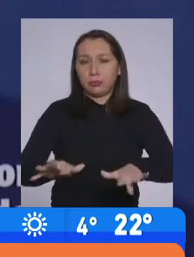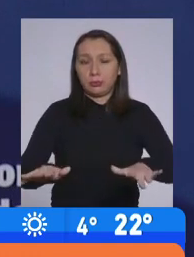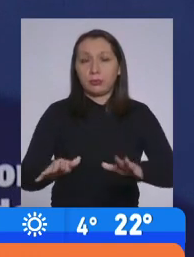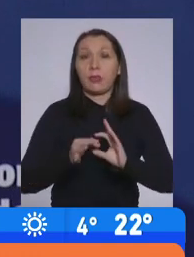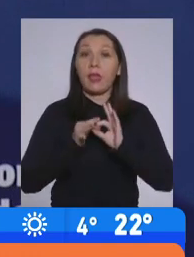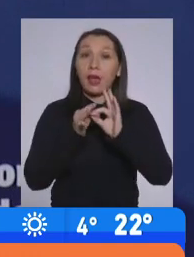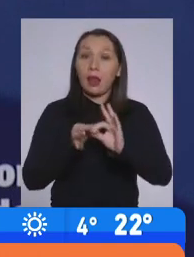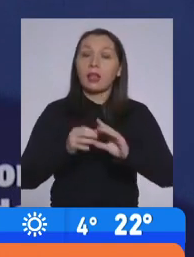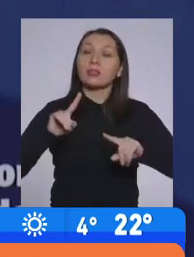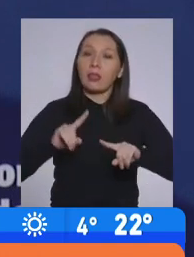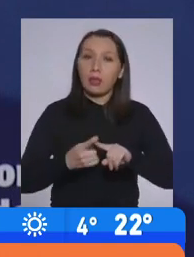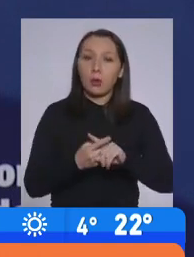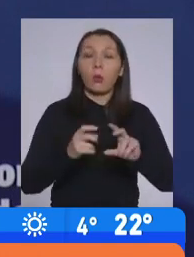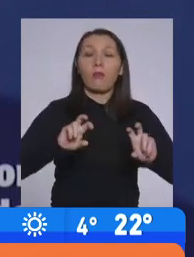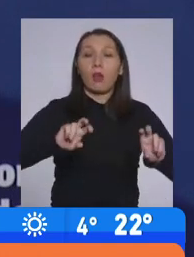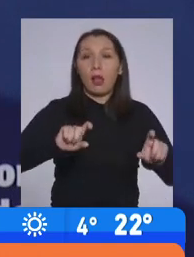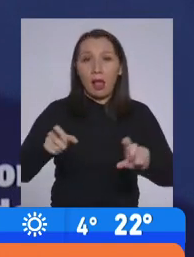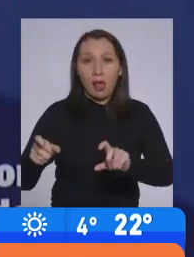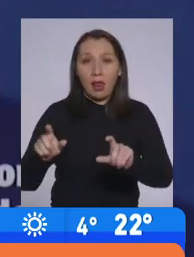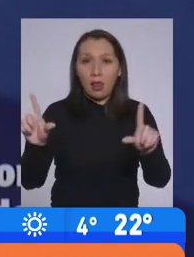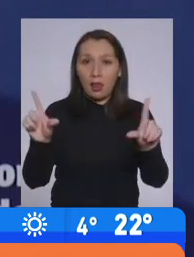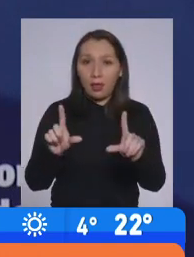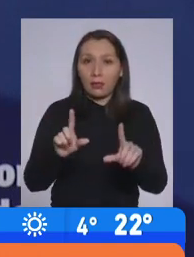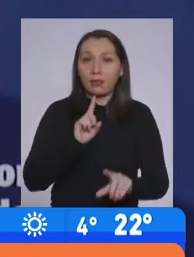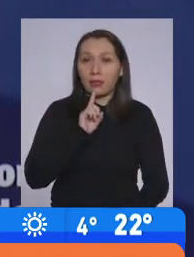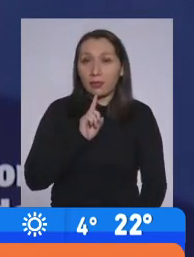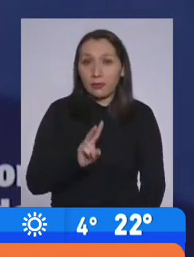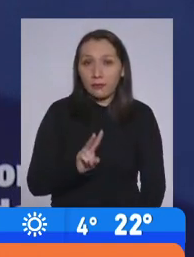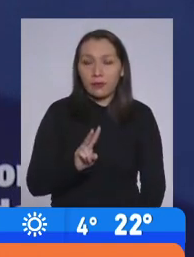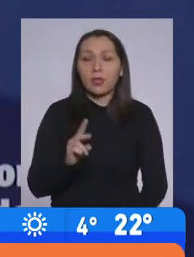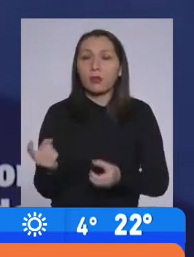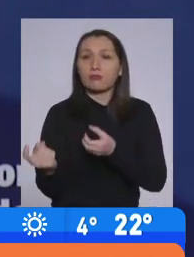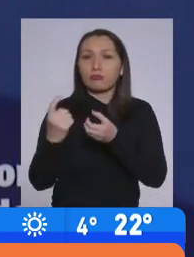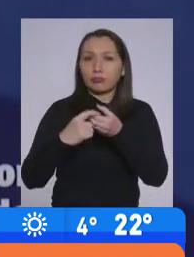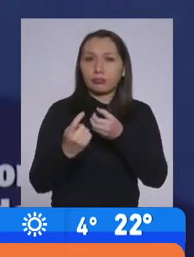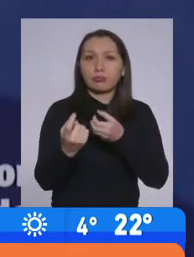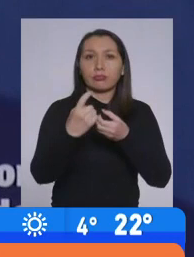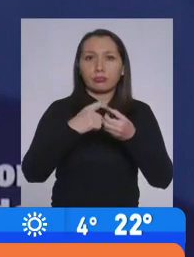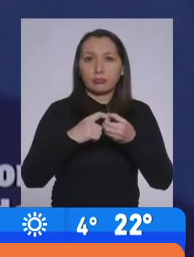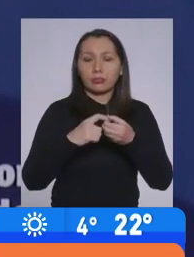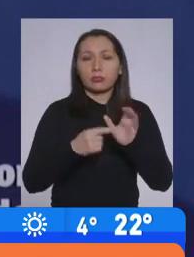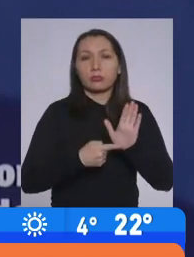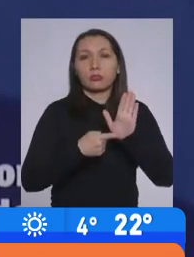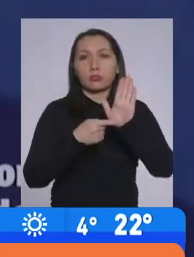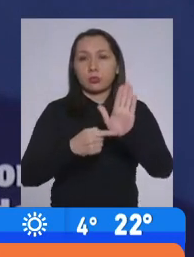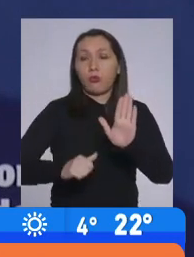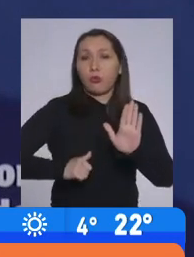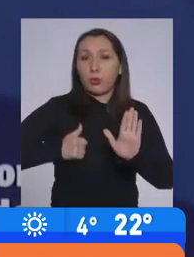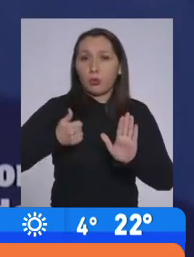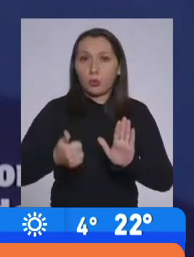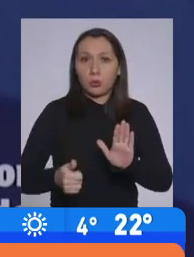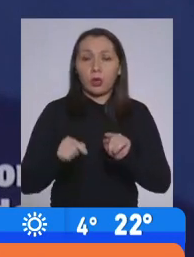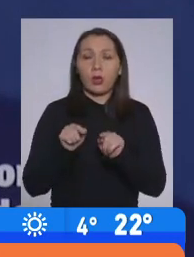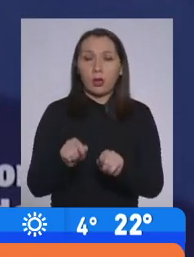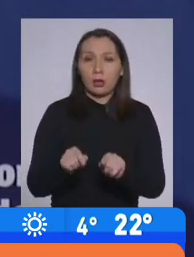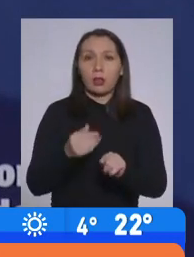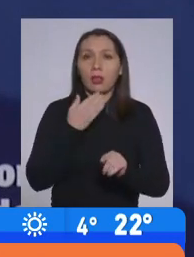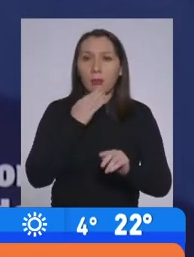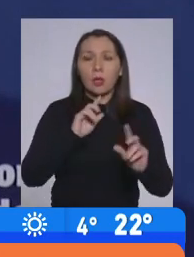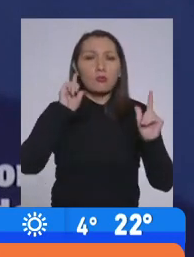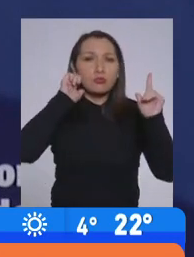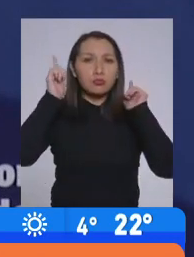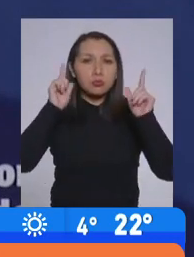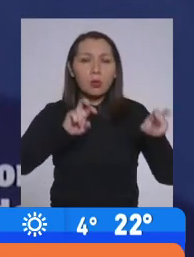agradezco una vez más a los canales de televisión que se asocian a esta cadena en forma voluntaria a las